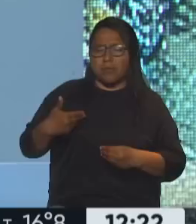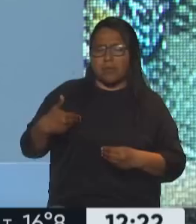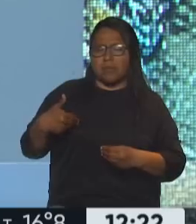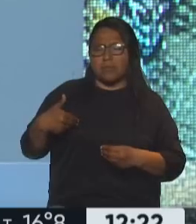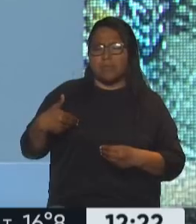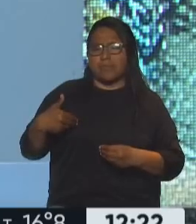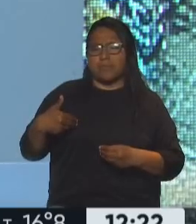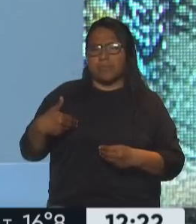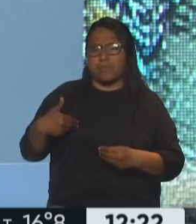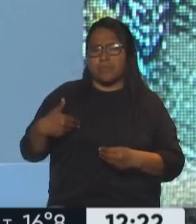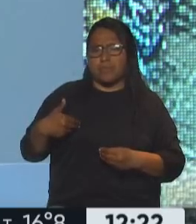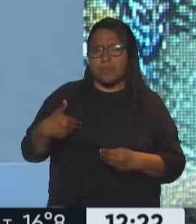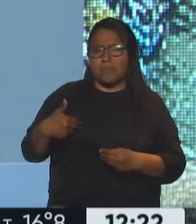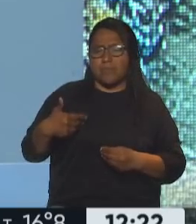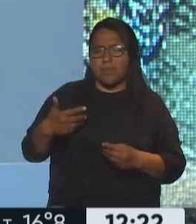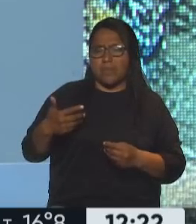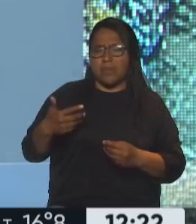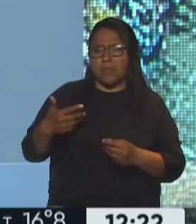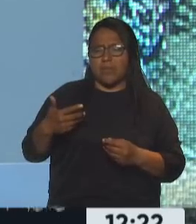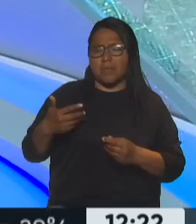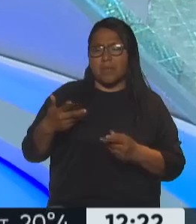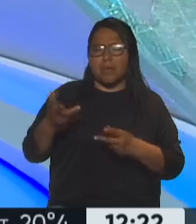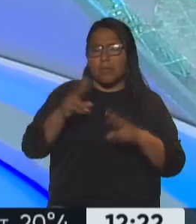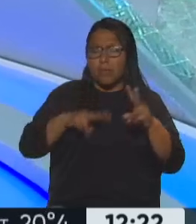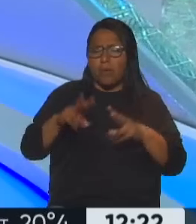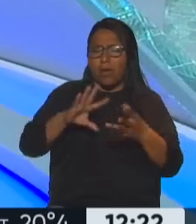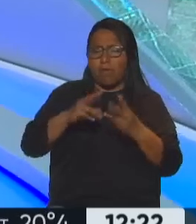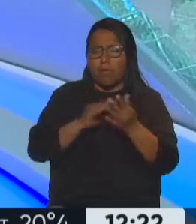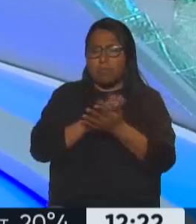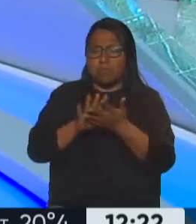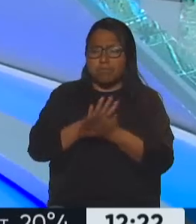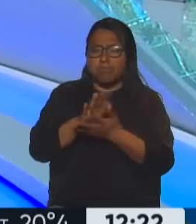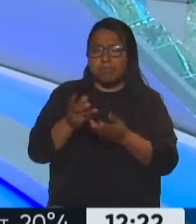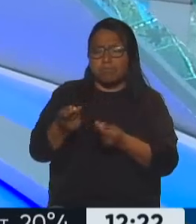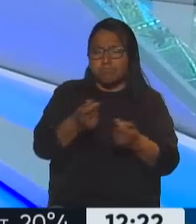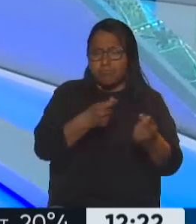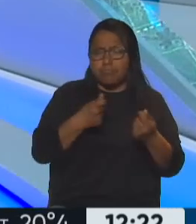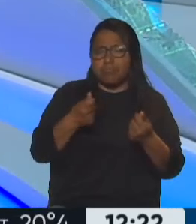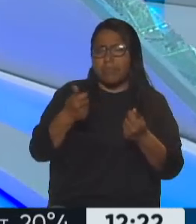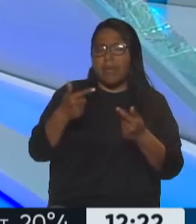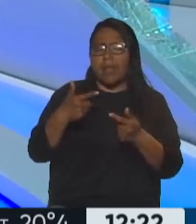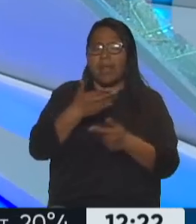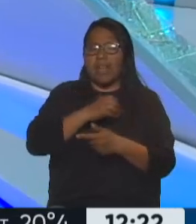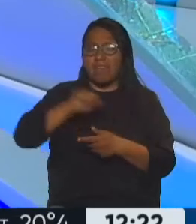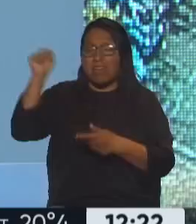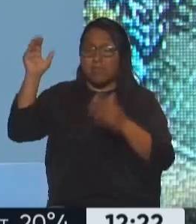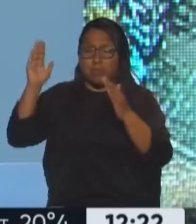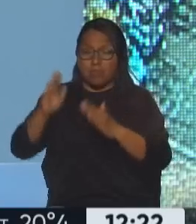el tema de tener que buscar financiamiento, justamente como una de las fórmulas dicen, para bajar la inflación, ¿no?